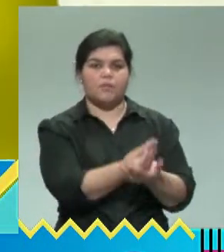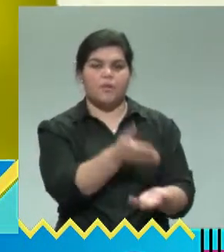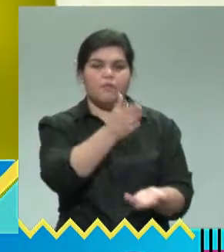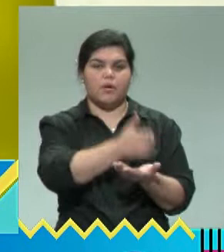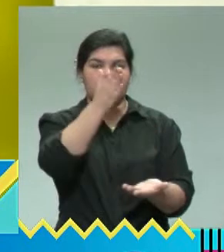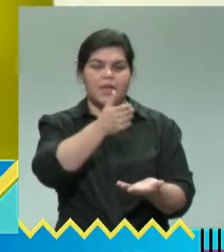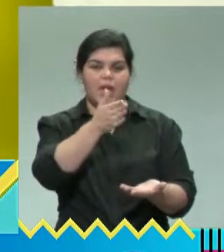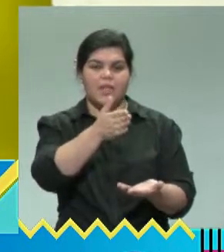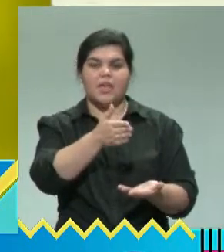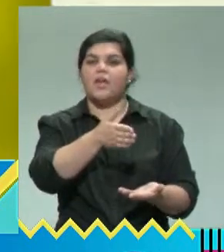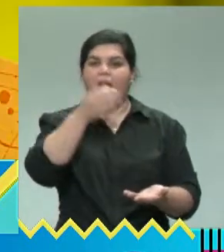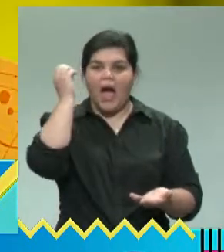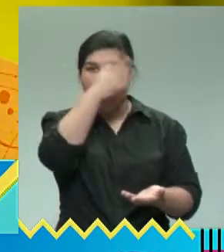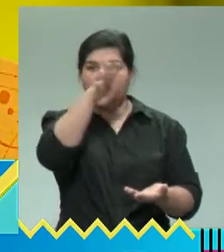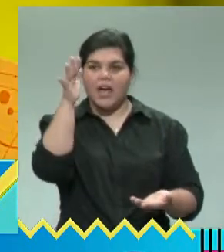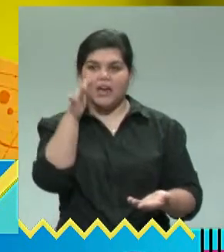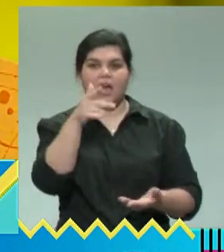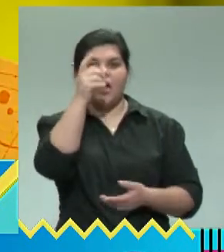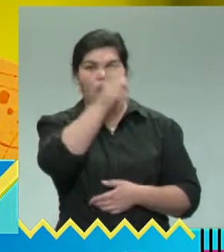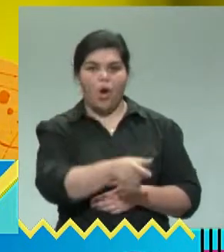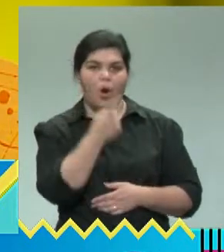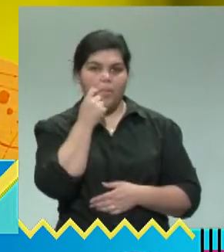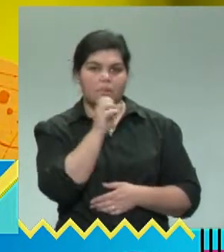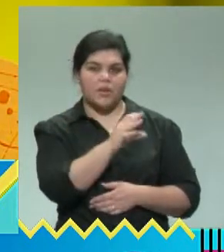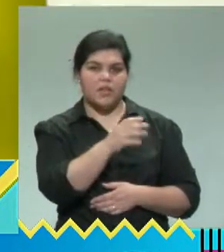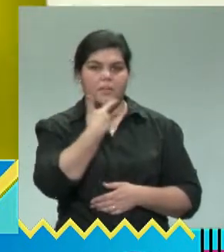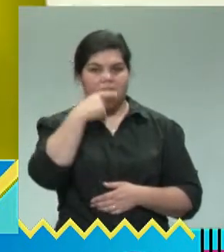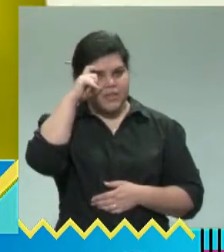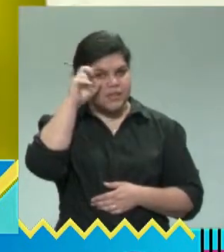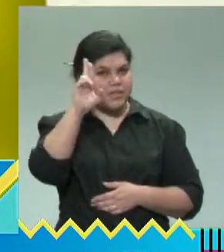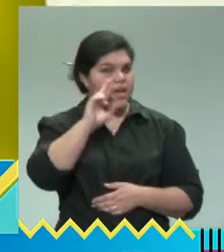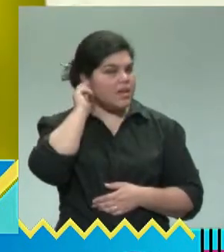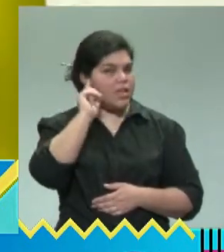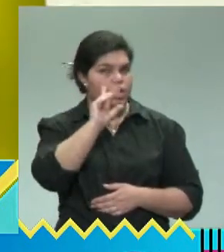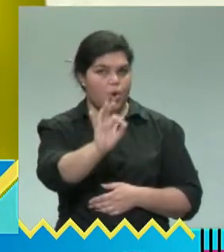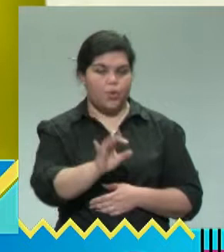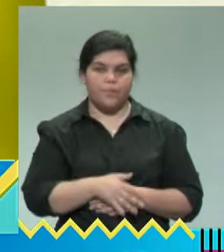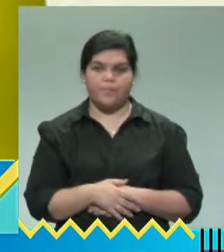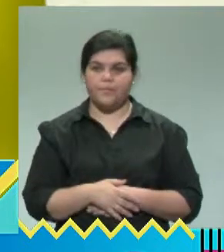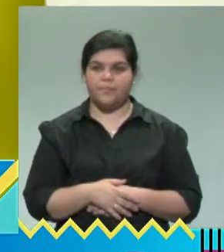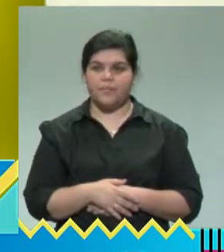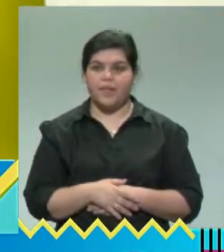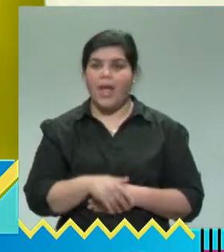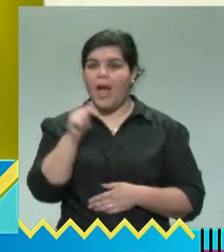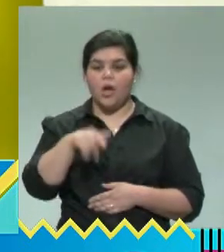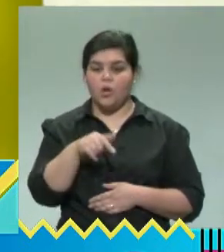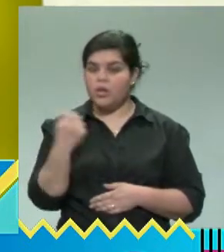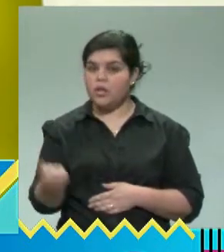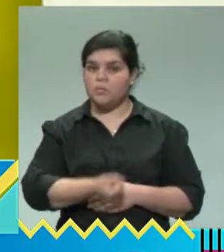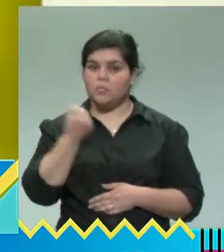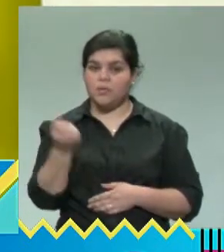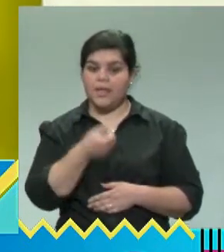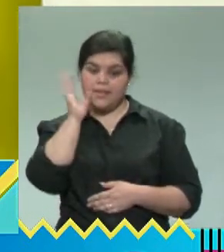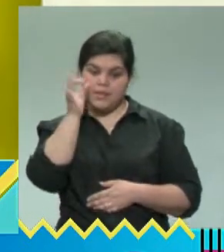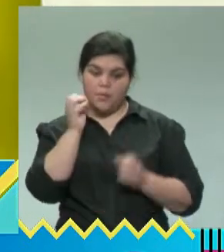Ciencias Agrarias, al señor Sergio Carridi. Muchas gracias, Sergio, por estar presente. Bueno, vamos quizás a lo fundamental para empezar el programa, que tiene que ver por